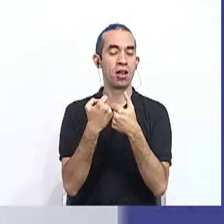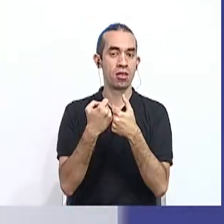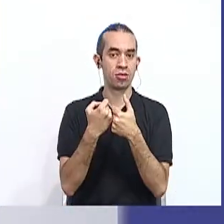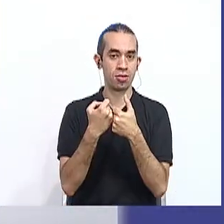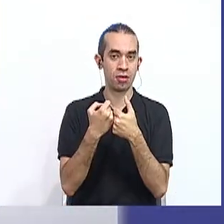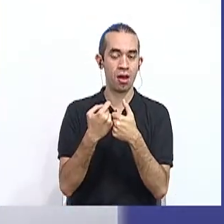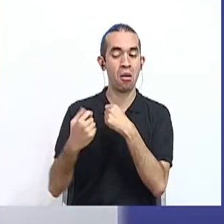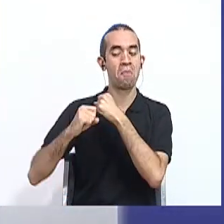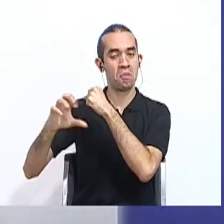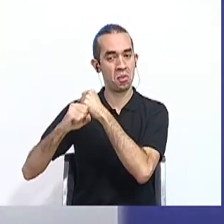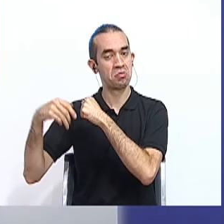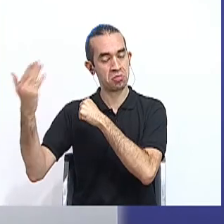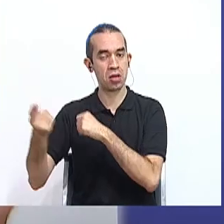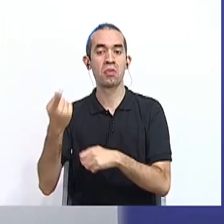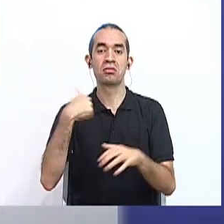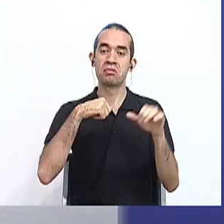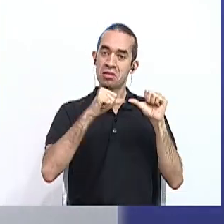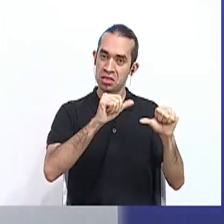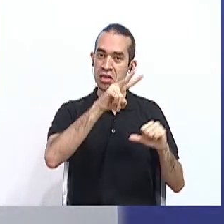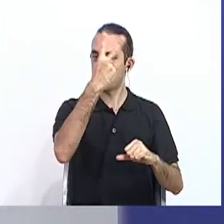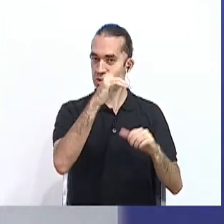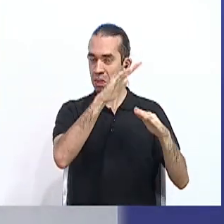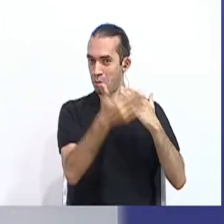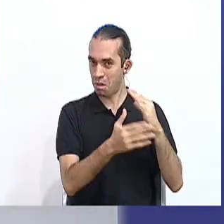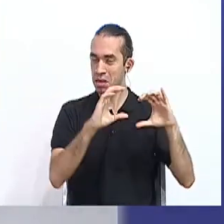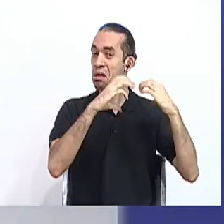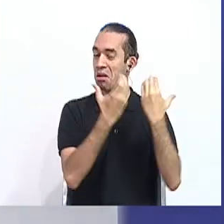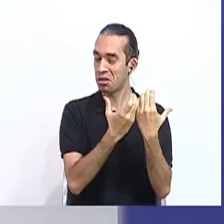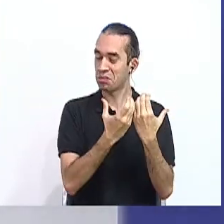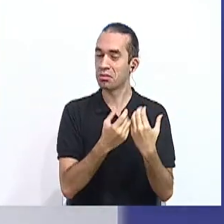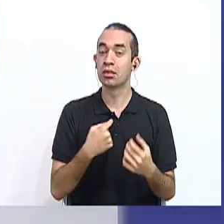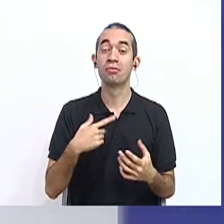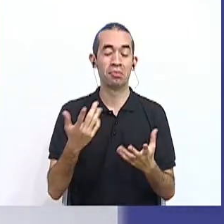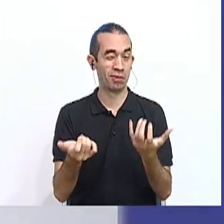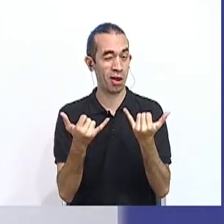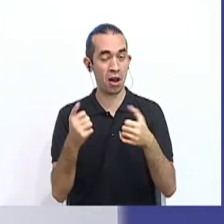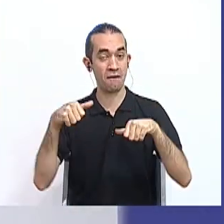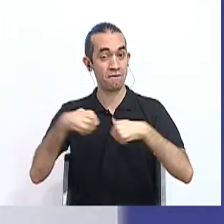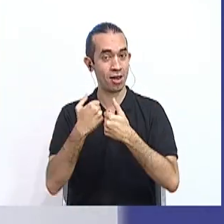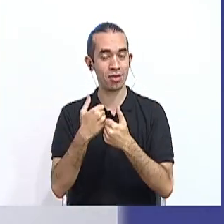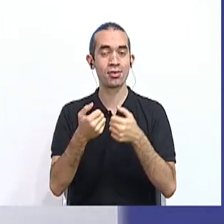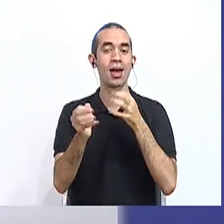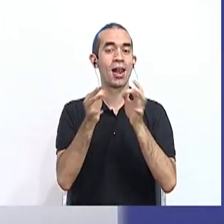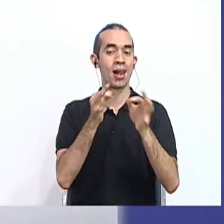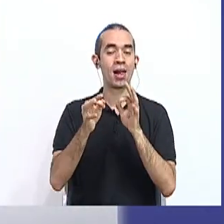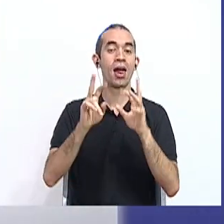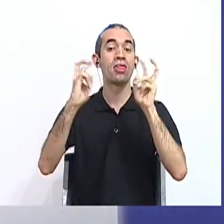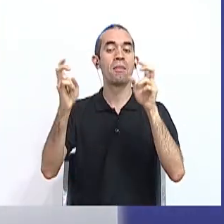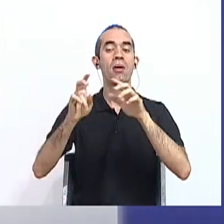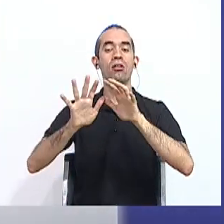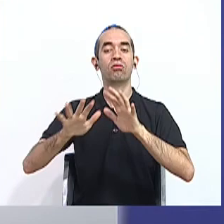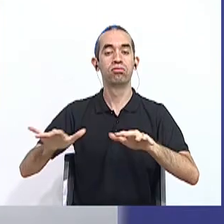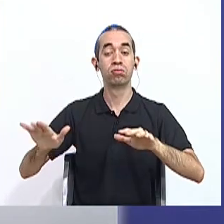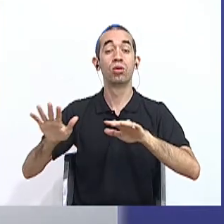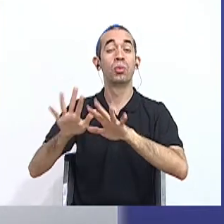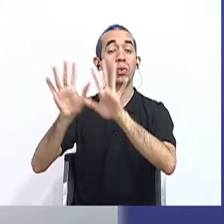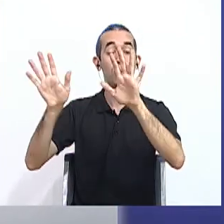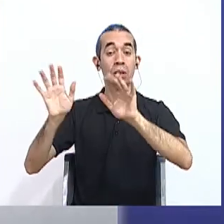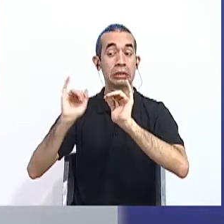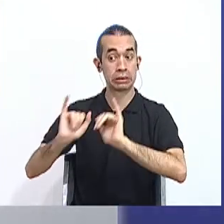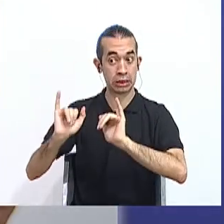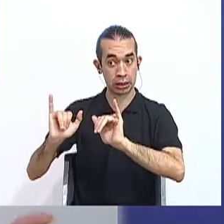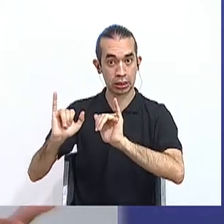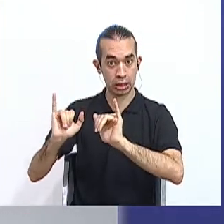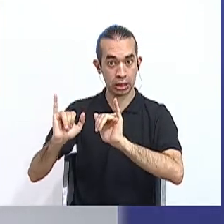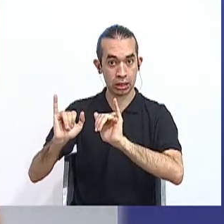y regresamos a una segunda parte de esta clase. Quiero que, como hemos estado hablando de la hidrostática, pensemos si,